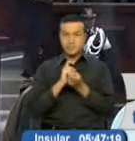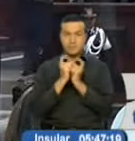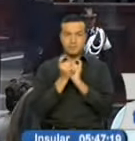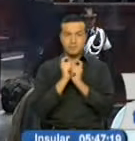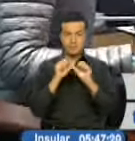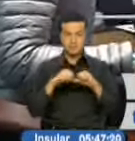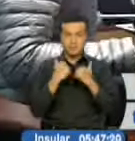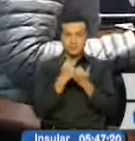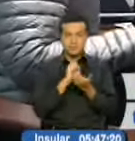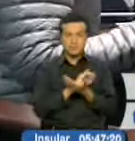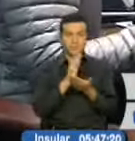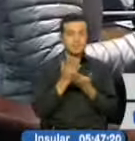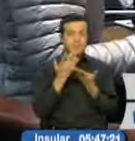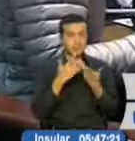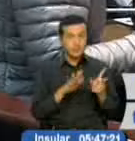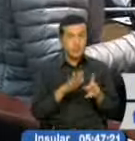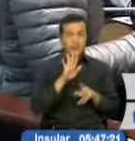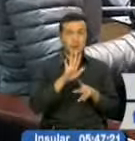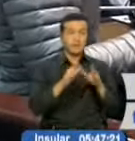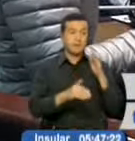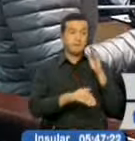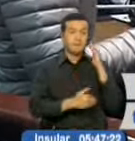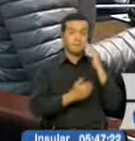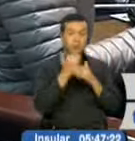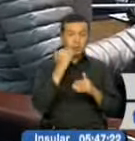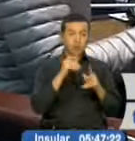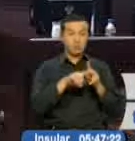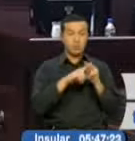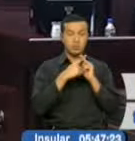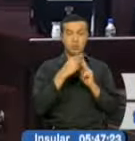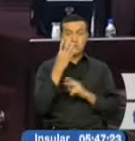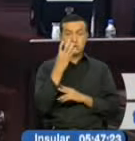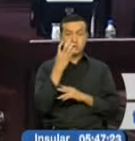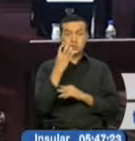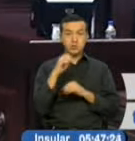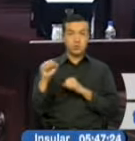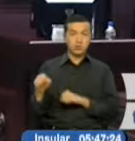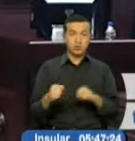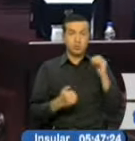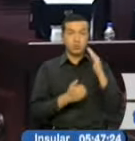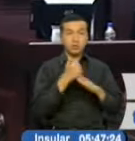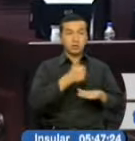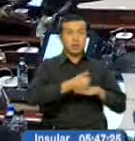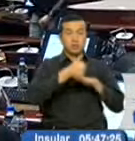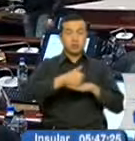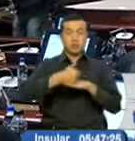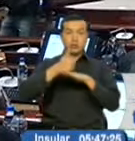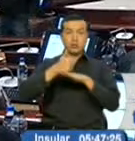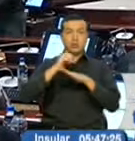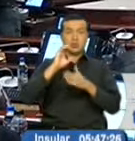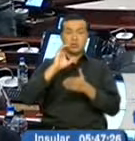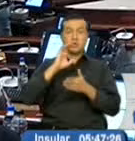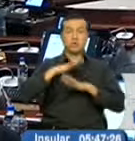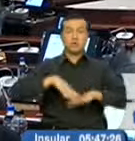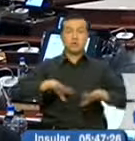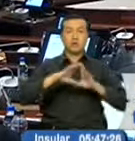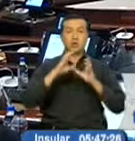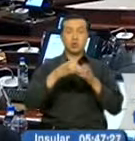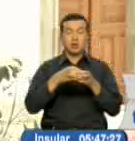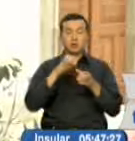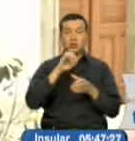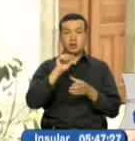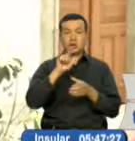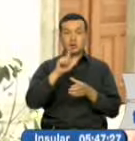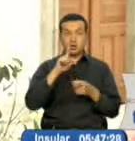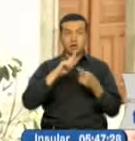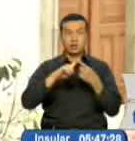Asamblea Nacional, donde a partir de su instalación el próximo 14 de mayo se debe elegir a las nuevas autoridades en el Consejo de Administración Legislativa y las comisiones.